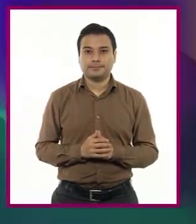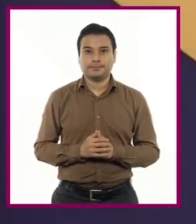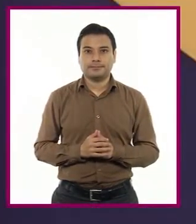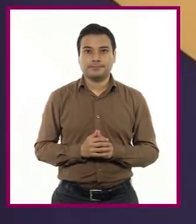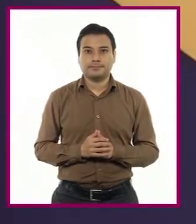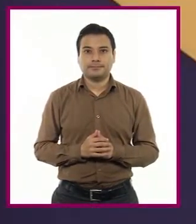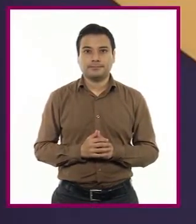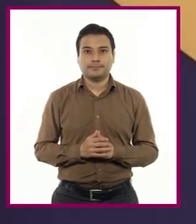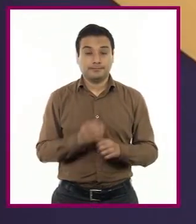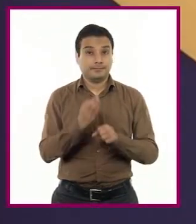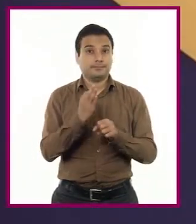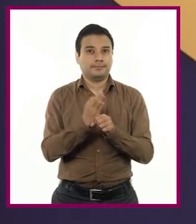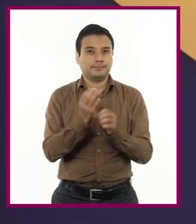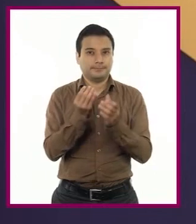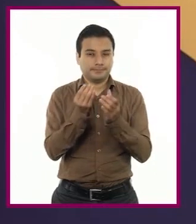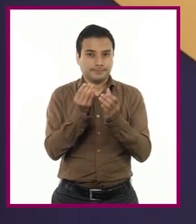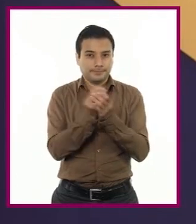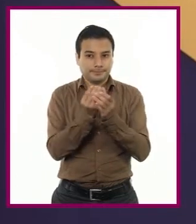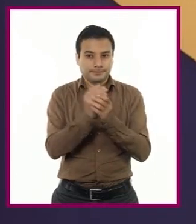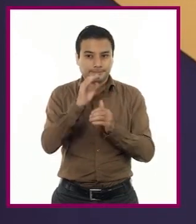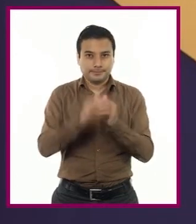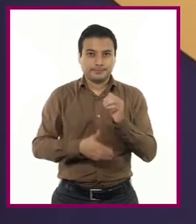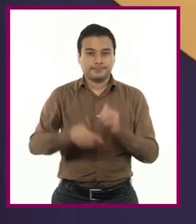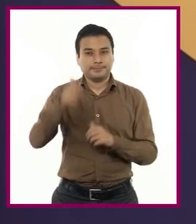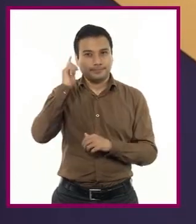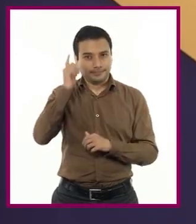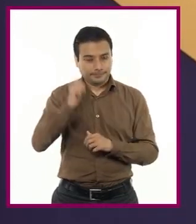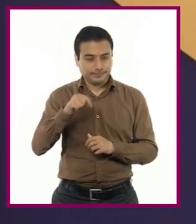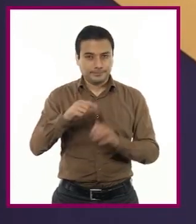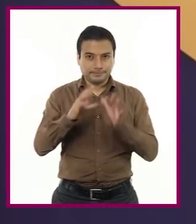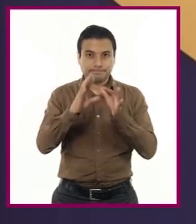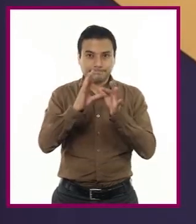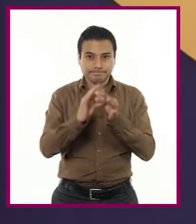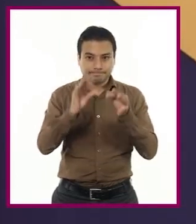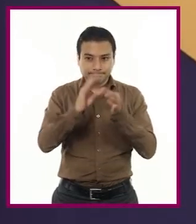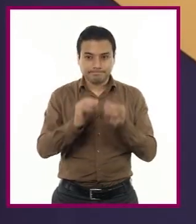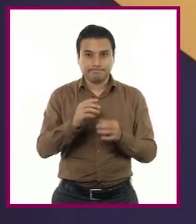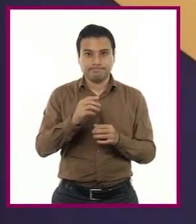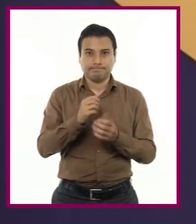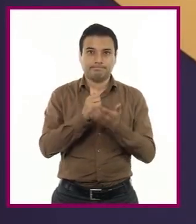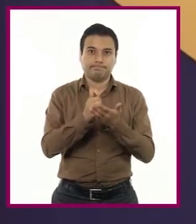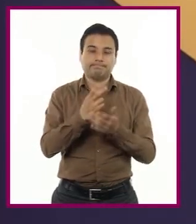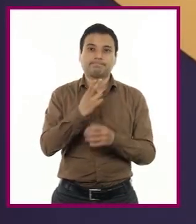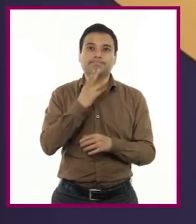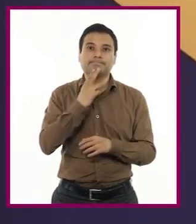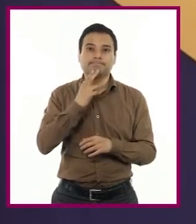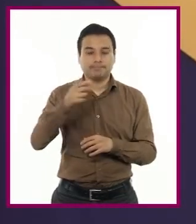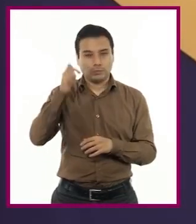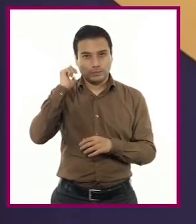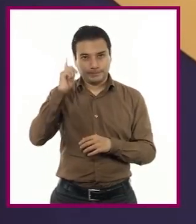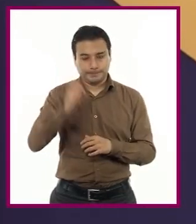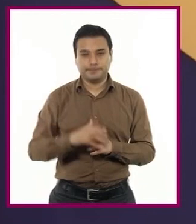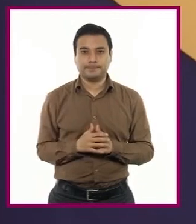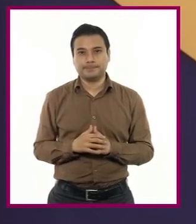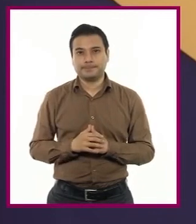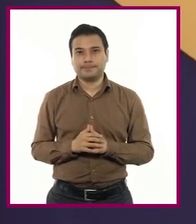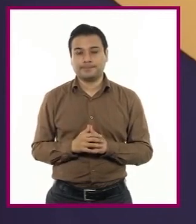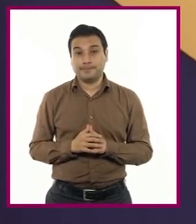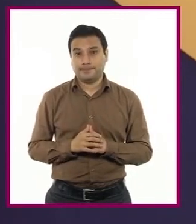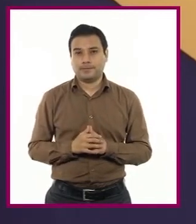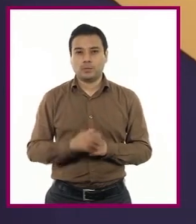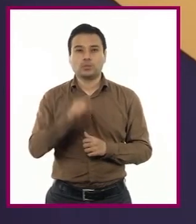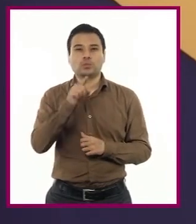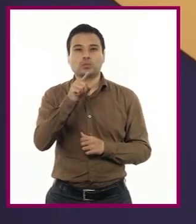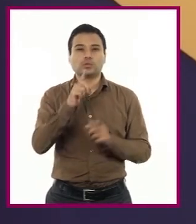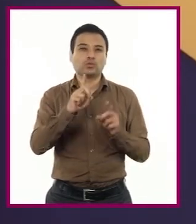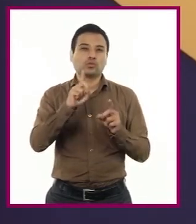al final de esta sesión. Esperamos que estos aprendizajes sean productivos para todas y todos ustedes. No olviden compartir